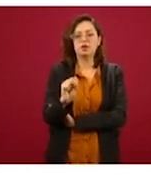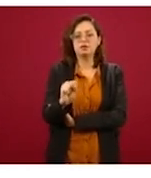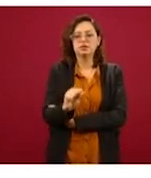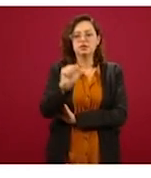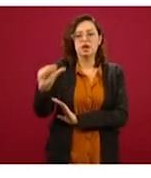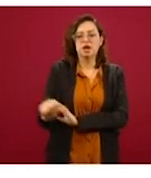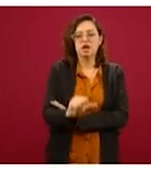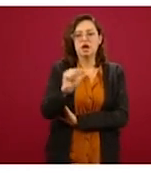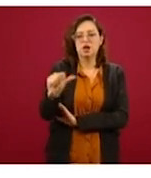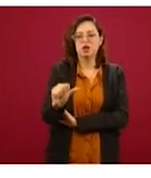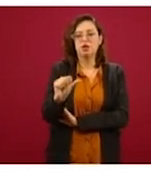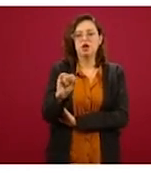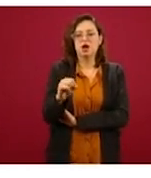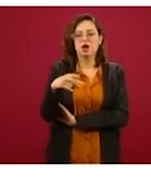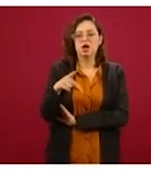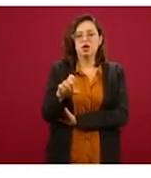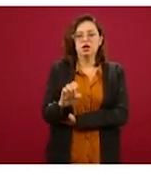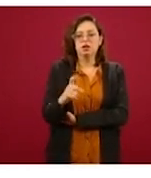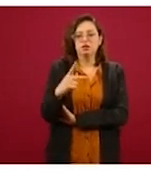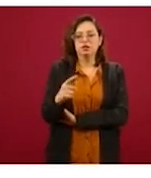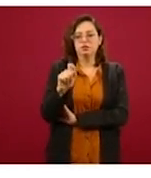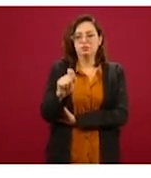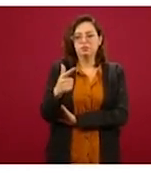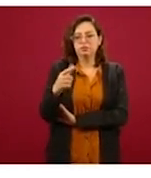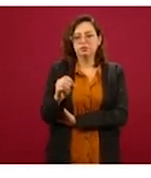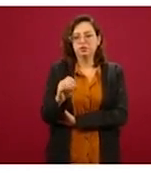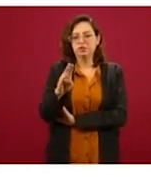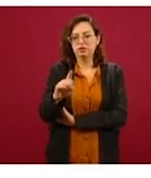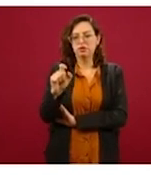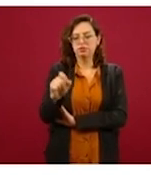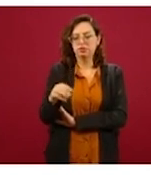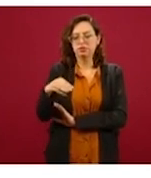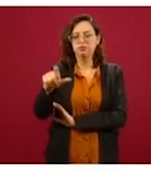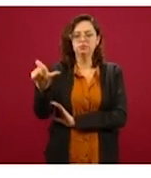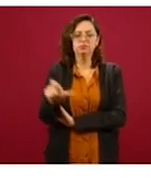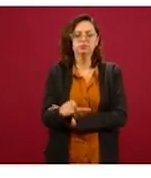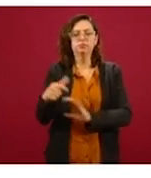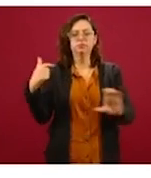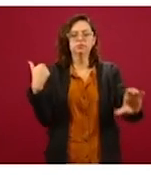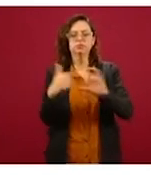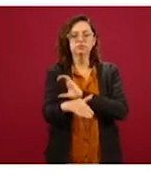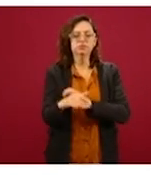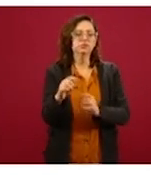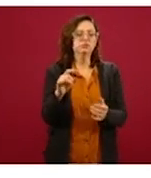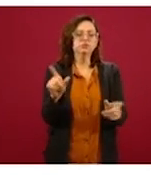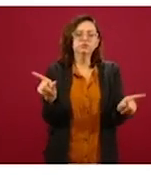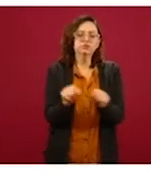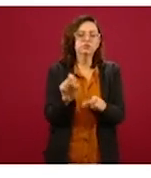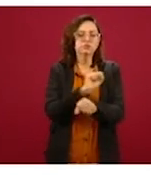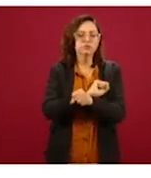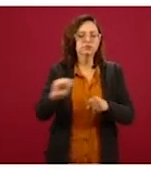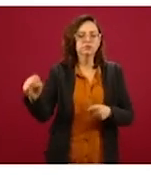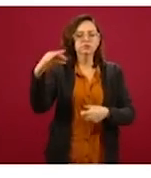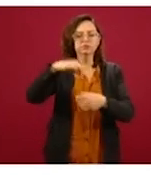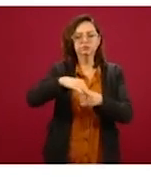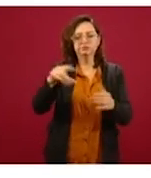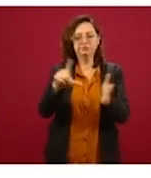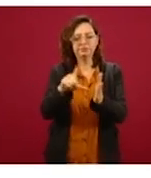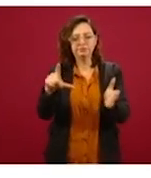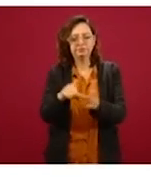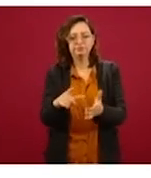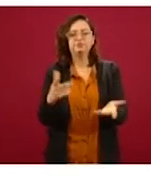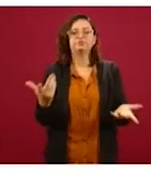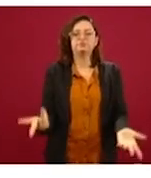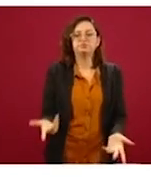bases@indep.gob.mx, documentación muy básica, que es una identificación, un comprobante de domicilio, el RFC o la CURP, y con eso ya quedan